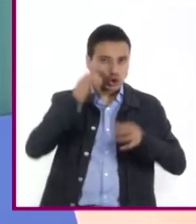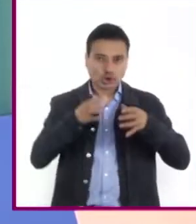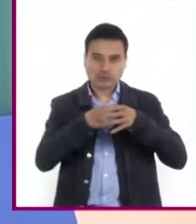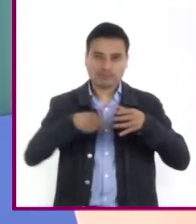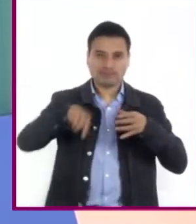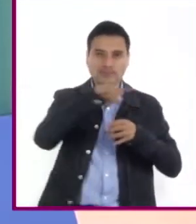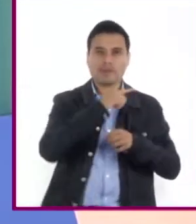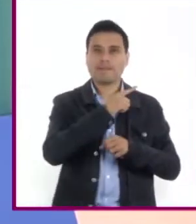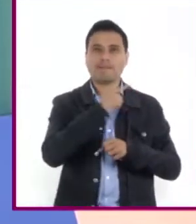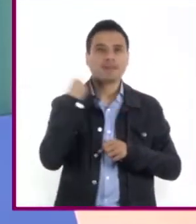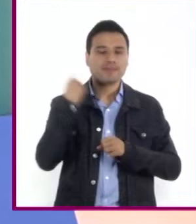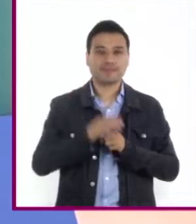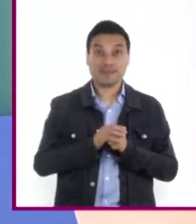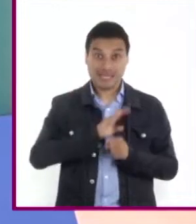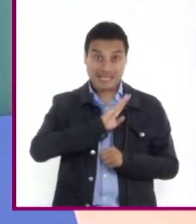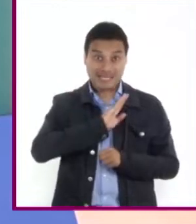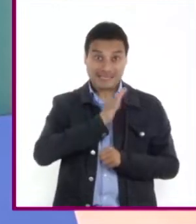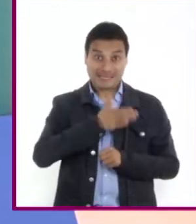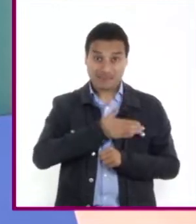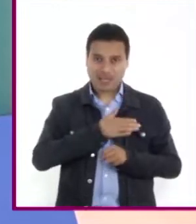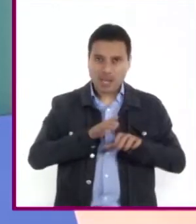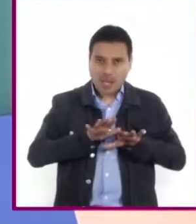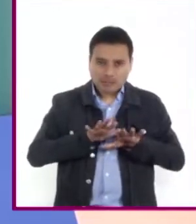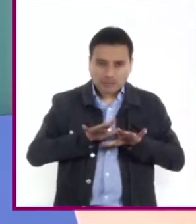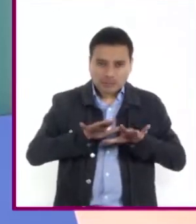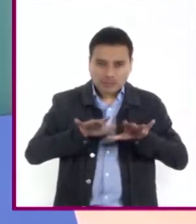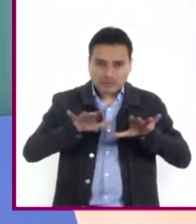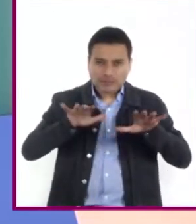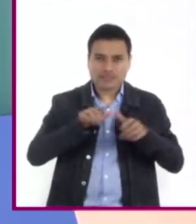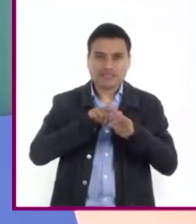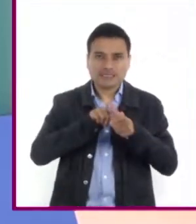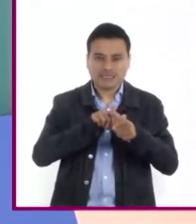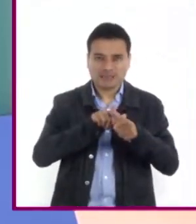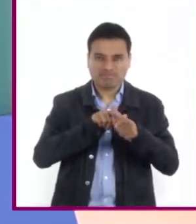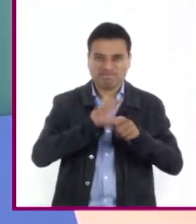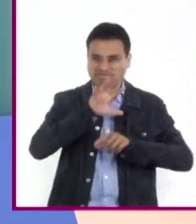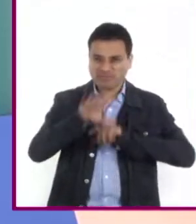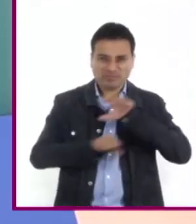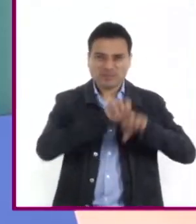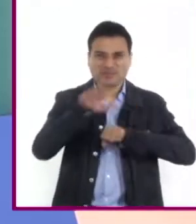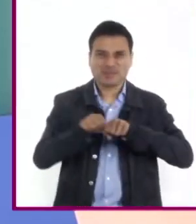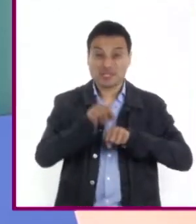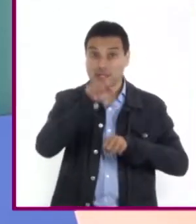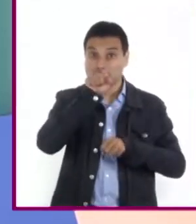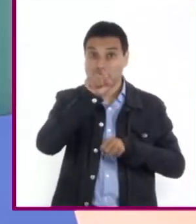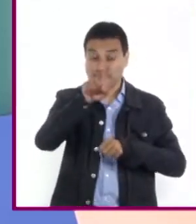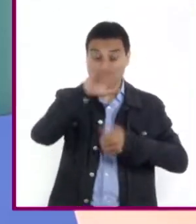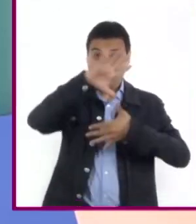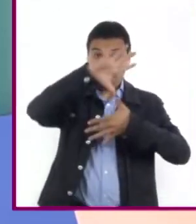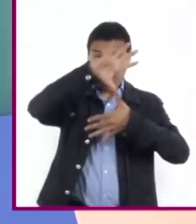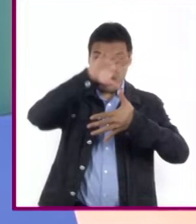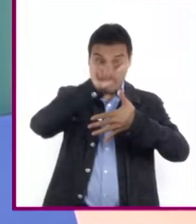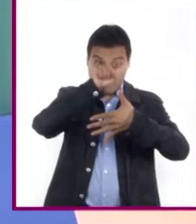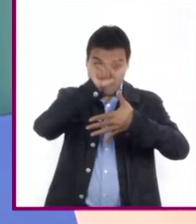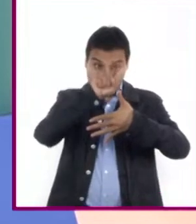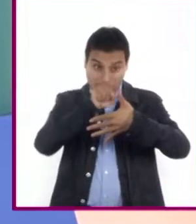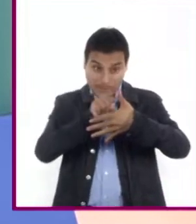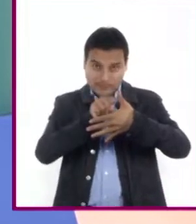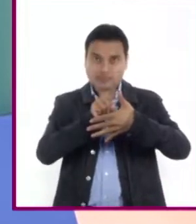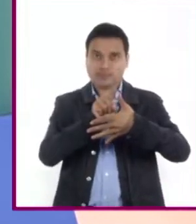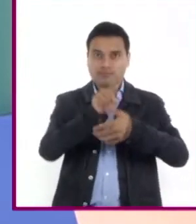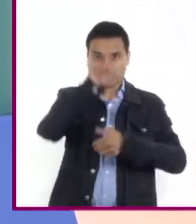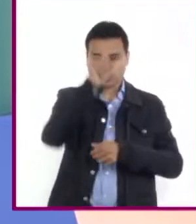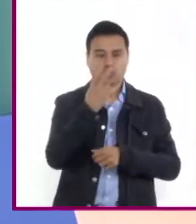de conquista continuó tanto hacia el occidente y sur de Mesoamérica como hacia el norte, es decir,